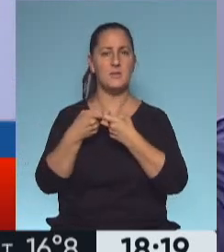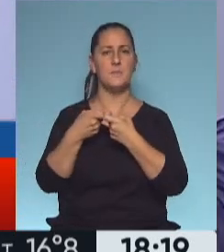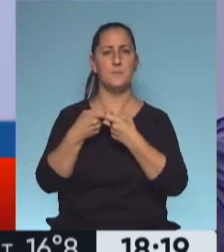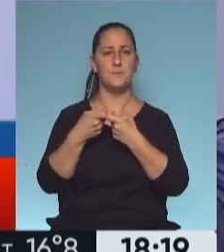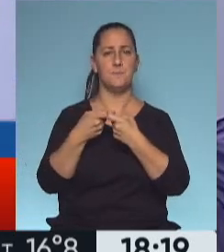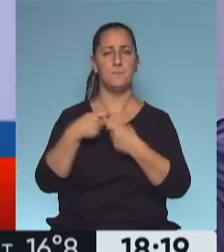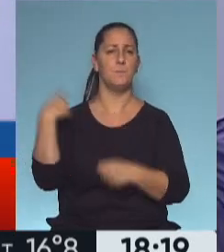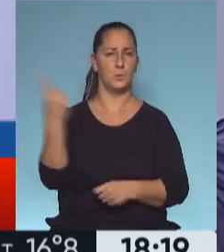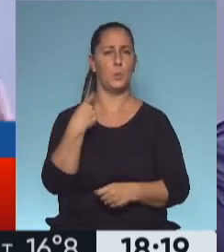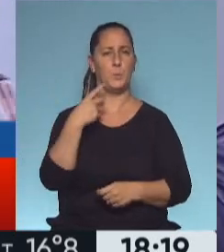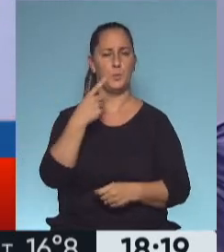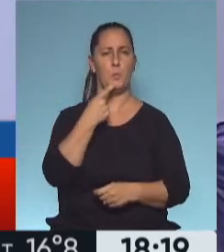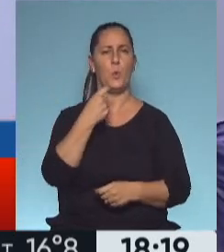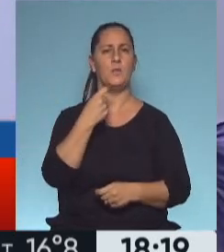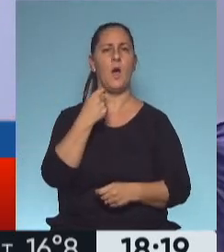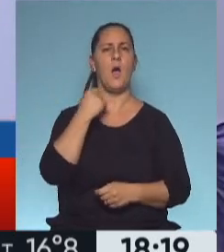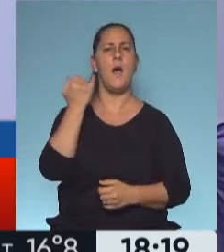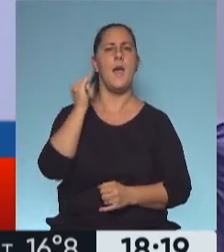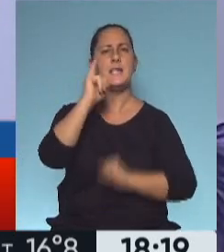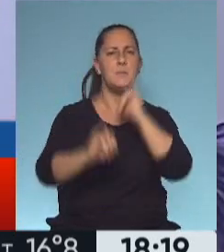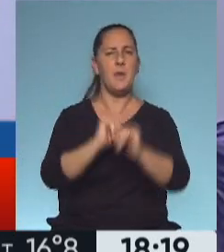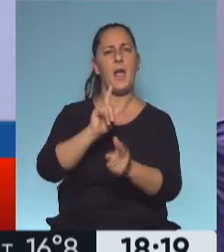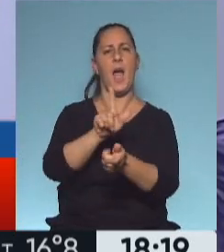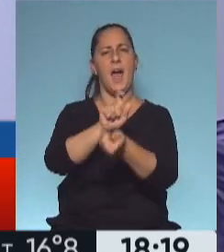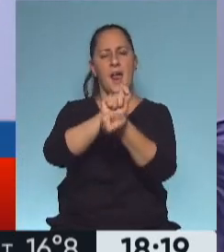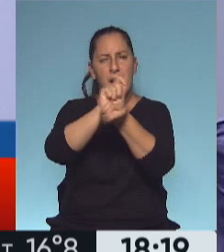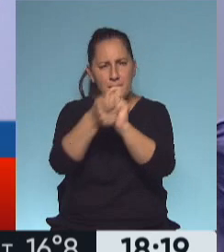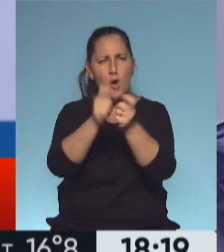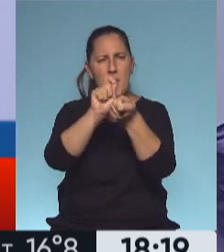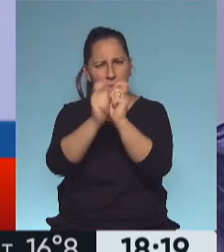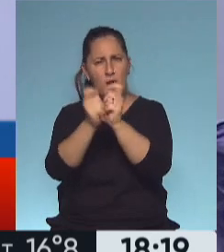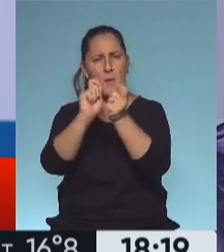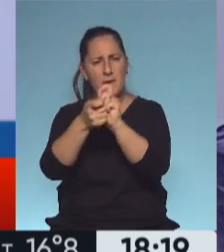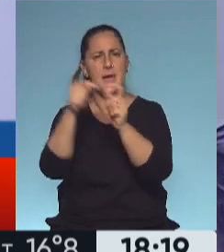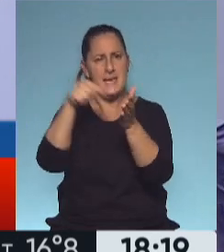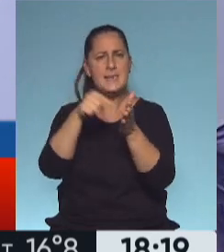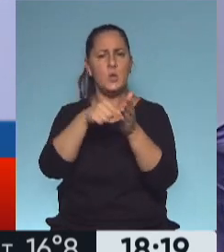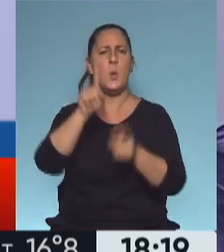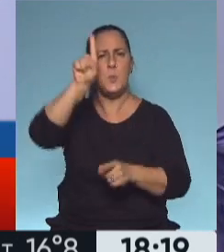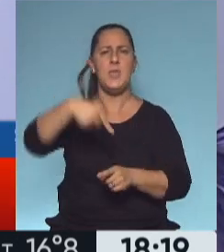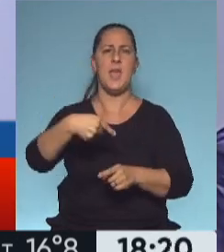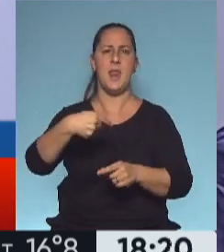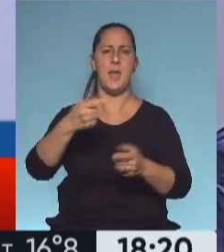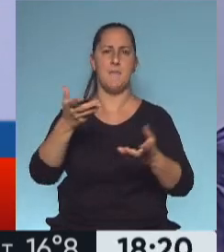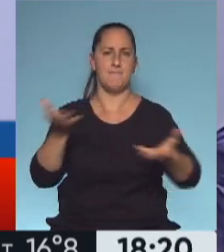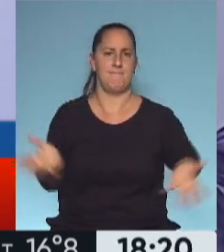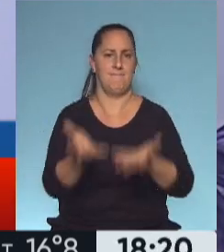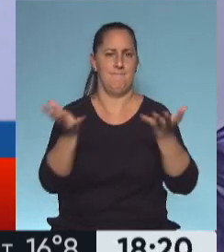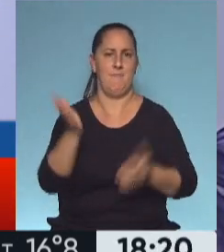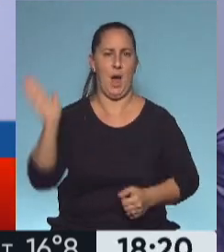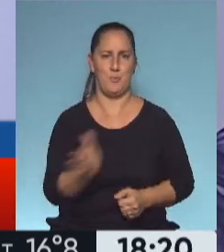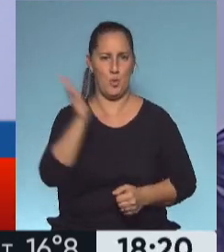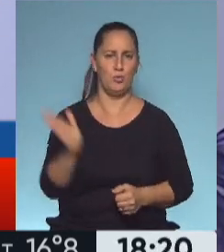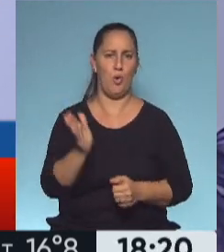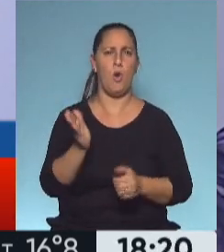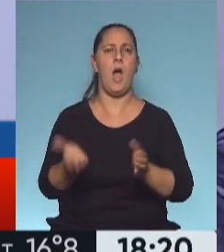muchas veces se argumentaba que reformas de ese tipo iban efectivamente a generar mayores incentivos para la producción, que iban a